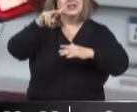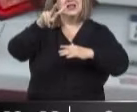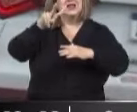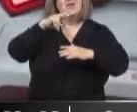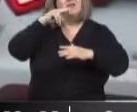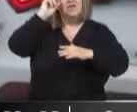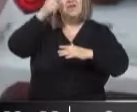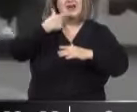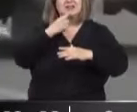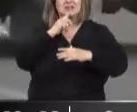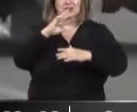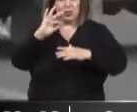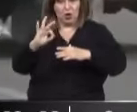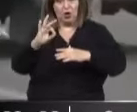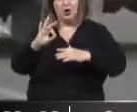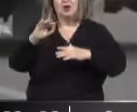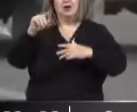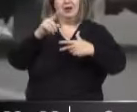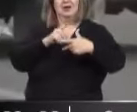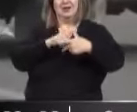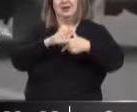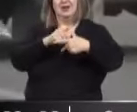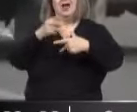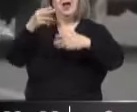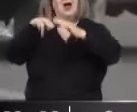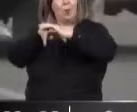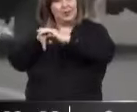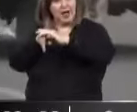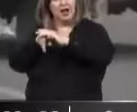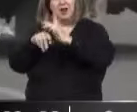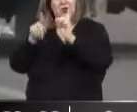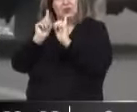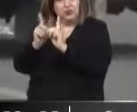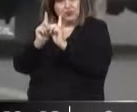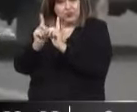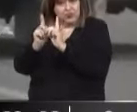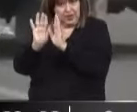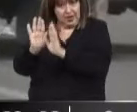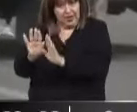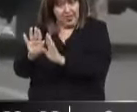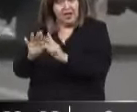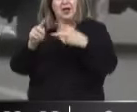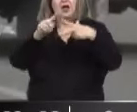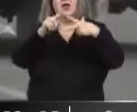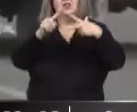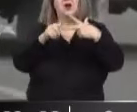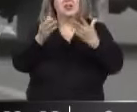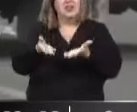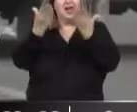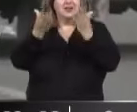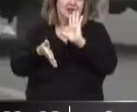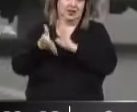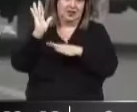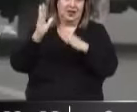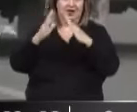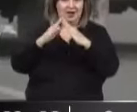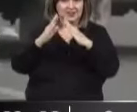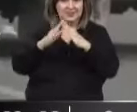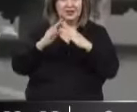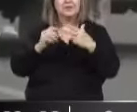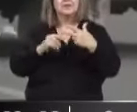es reservado, que esperemos su pronta mejoría. Y la verdad es que esto ha dado a